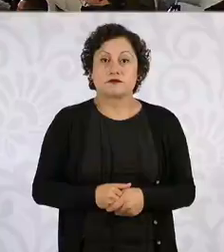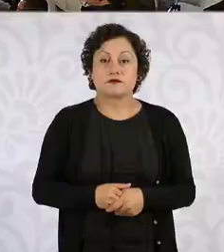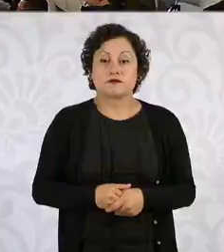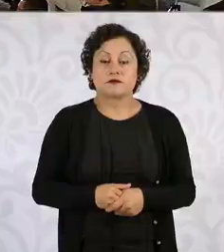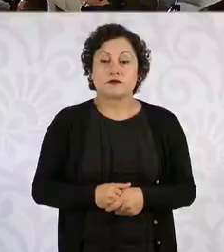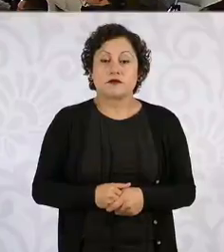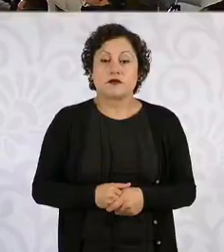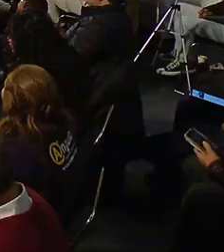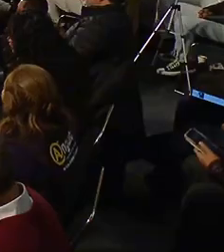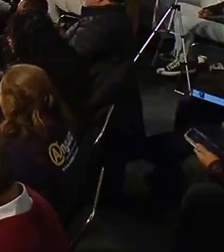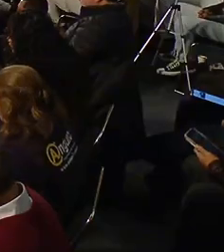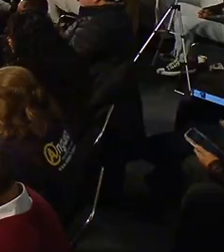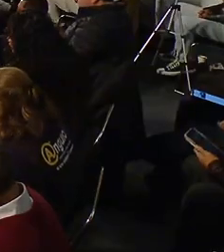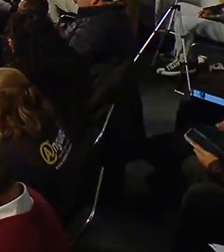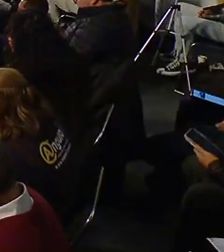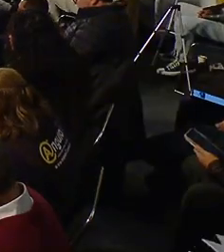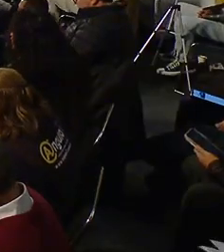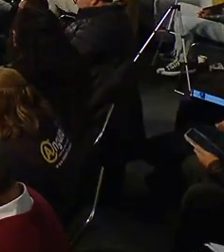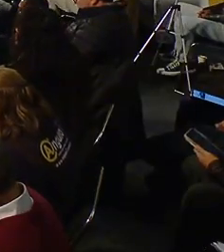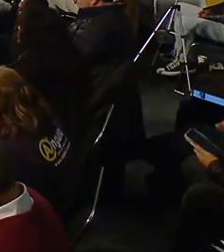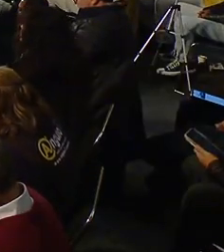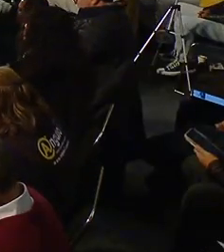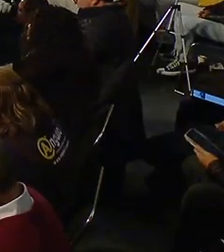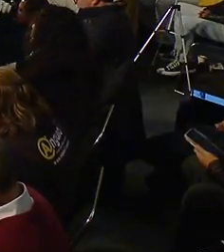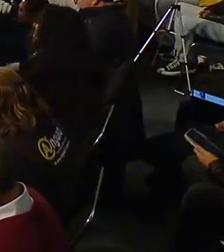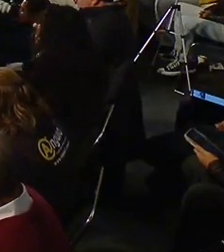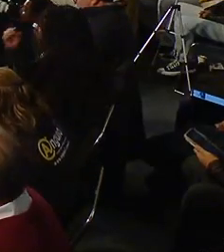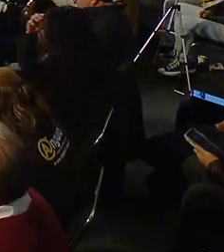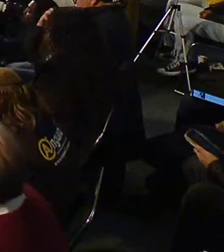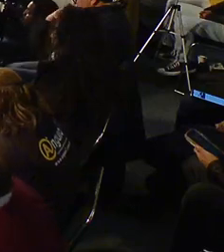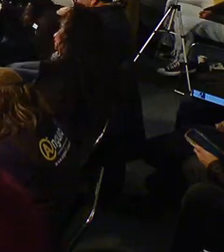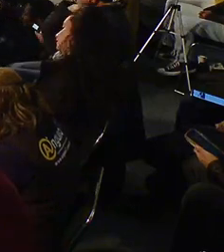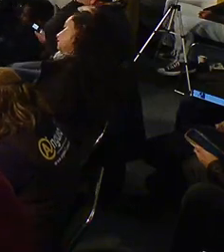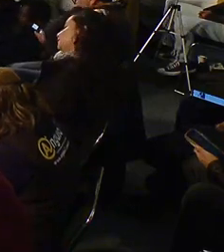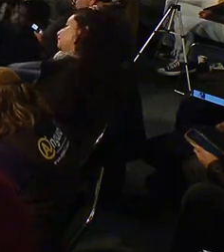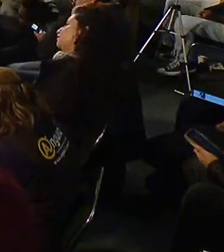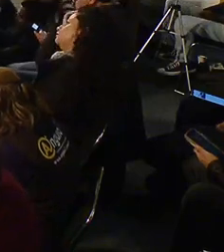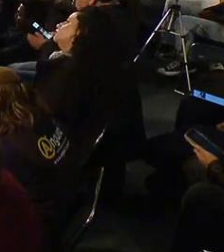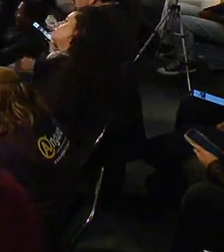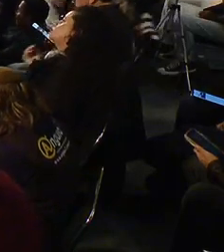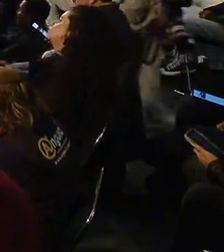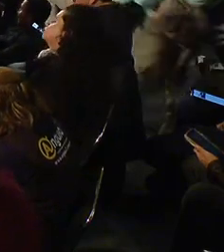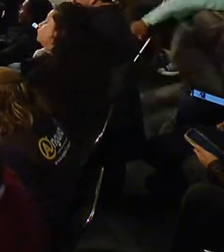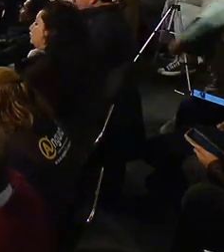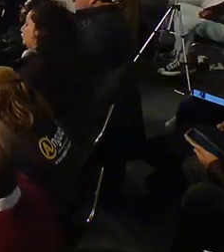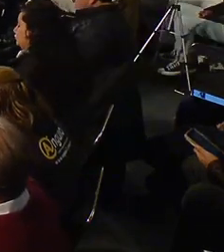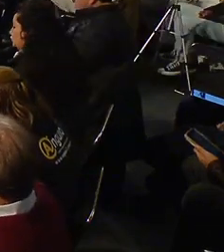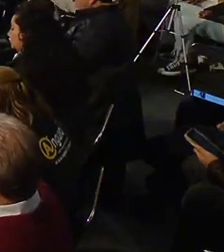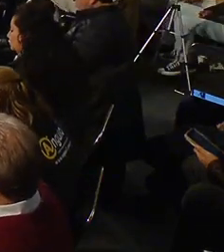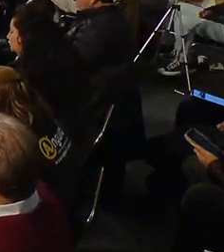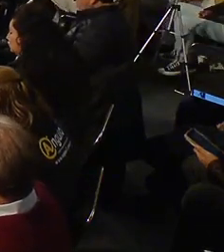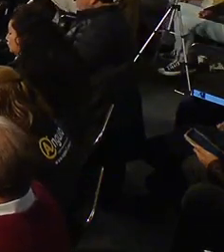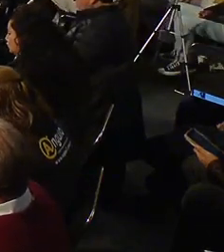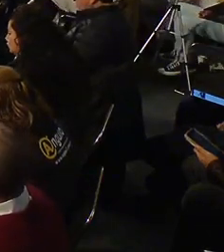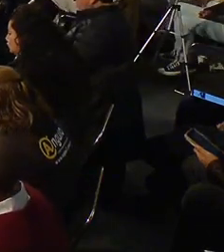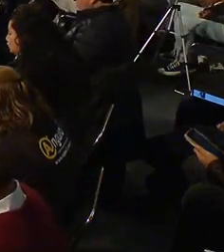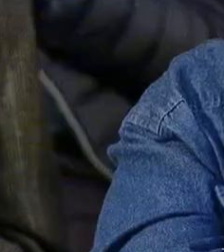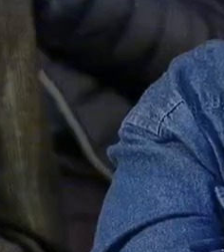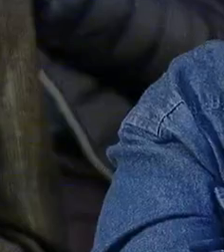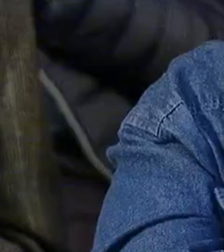Doctora, buenos días. Denise Jiménez, México al Minuto. Primero que nada, esta mañana dañaron las instalaciones del INAI. Fue la